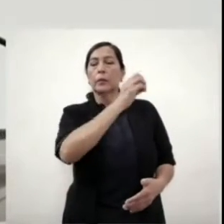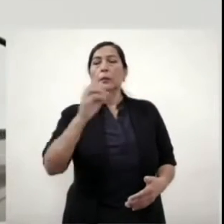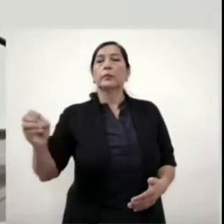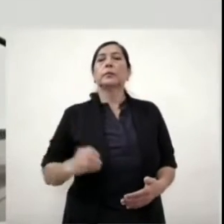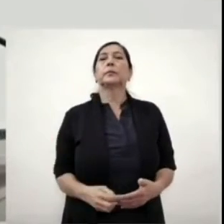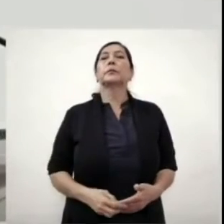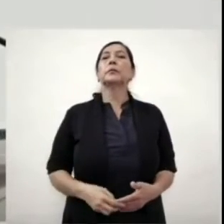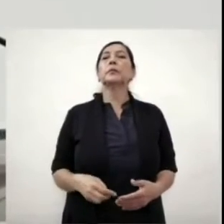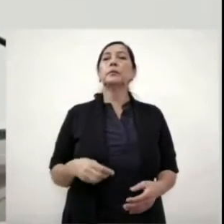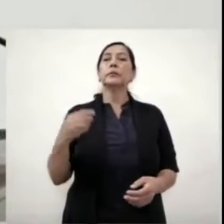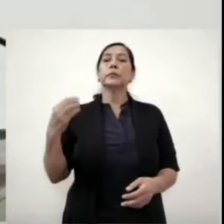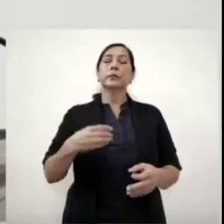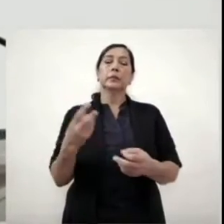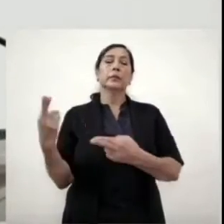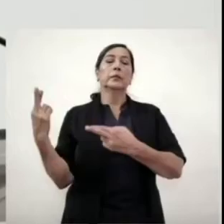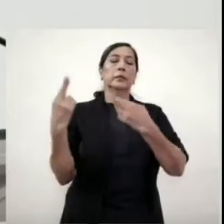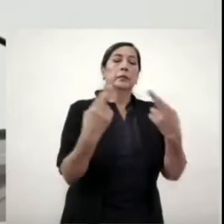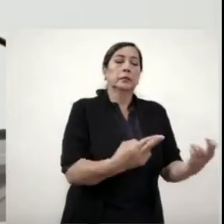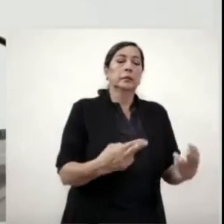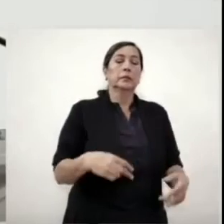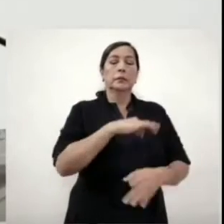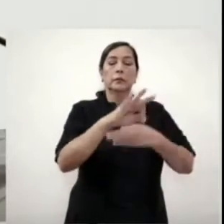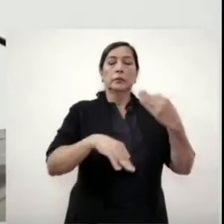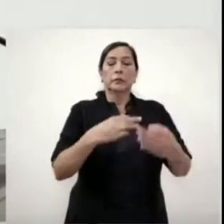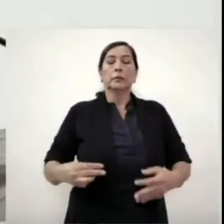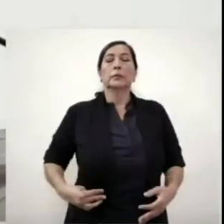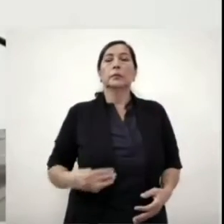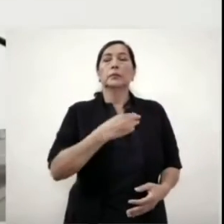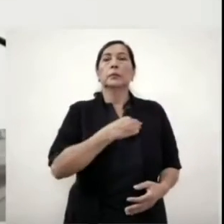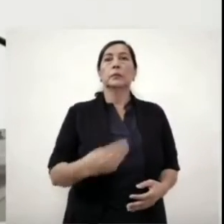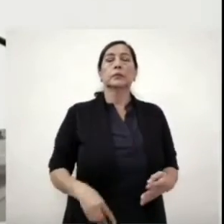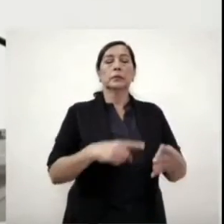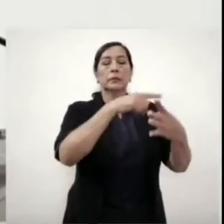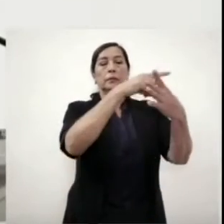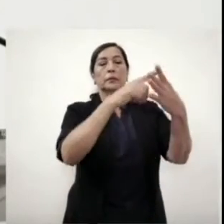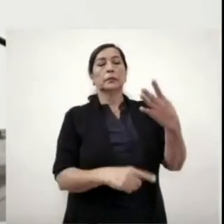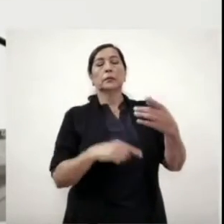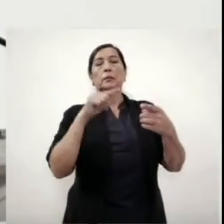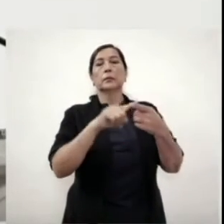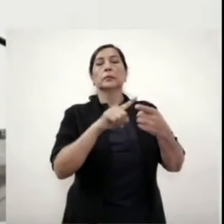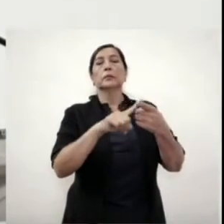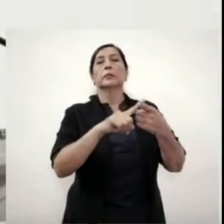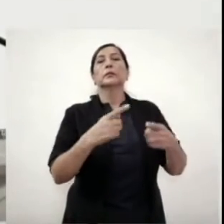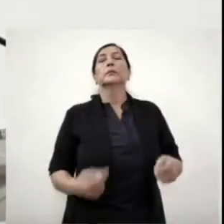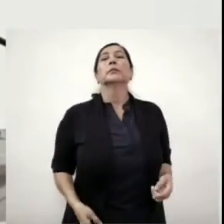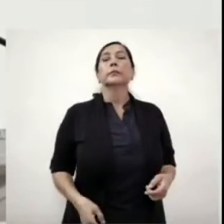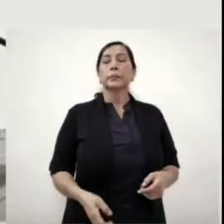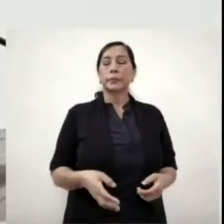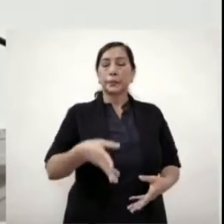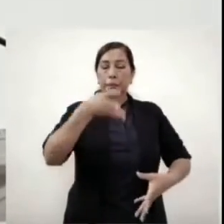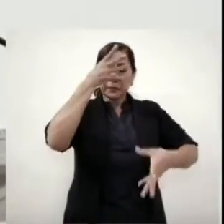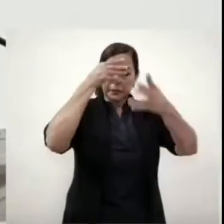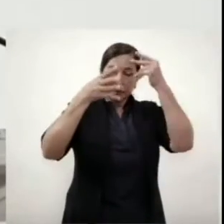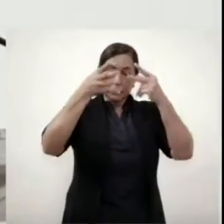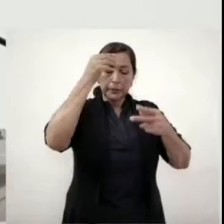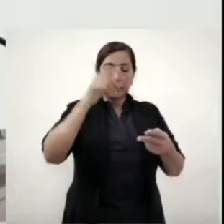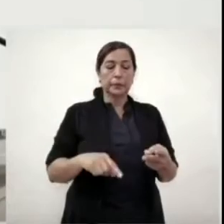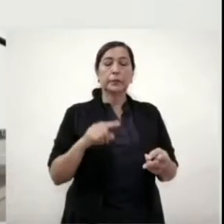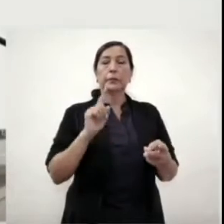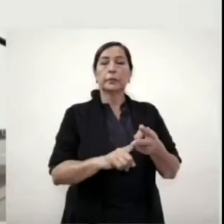recibe de los municipios y deben cubrirse los siguientes rubros: profesionalización policial, equipamiento de